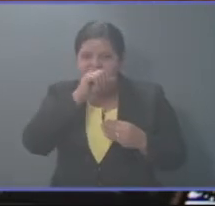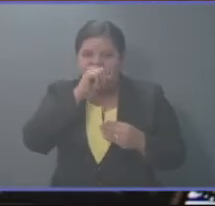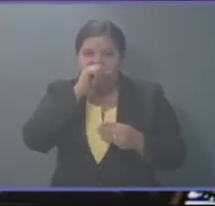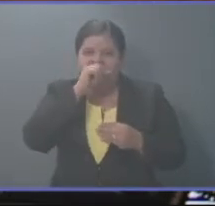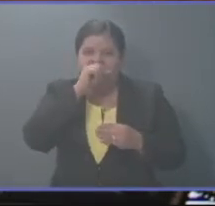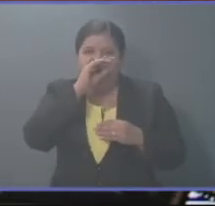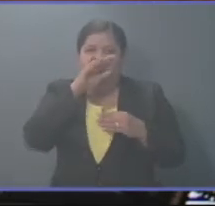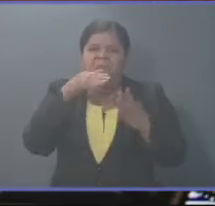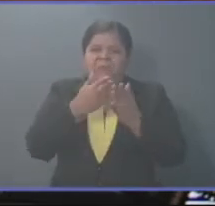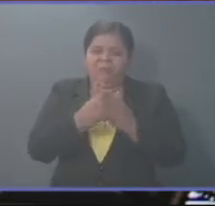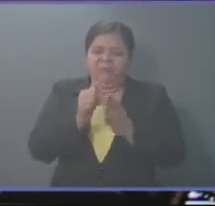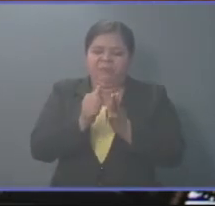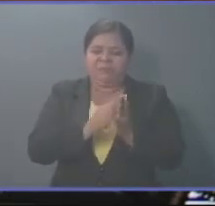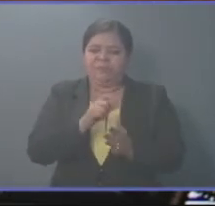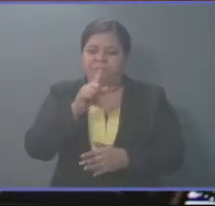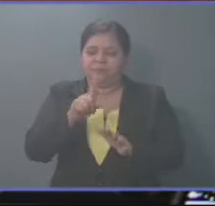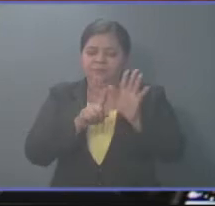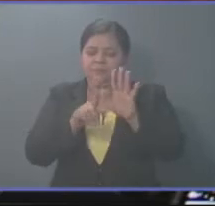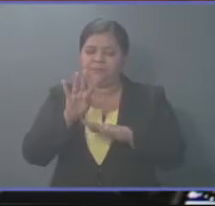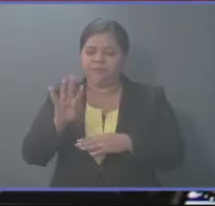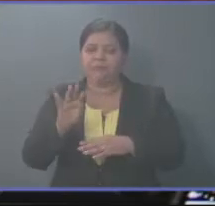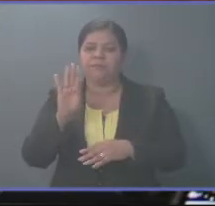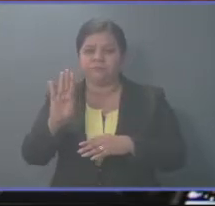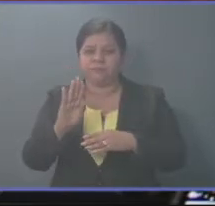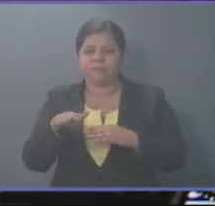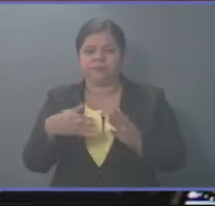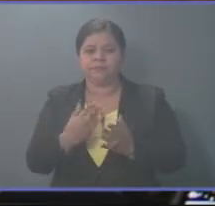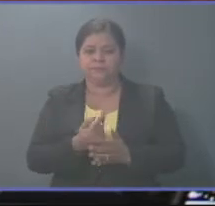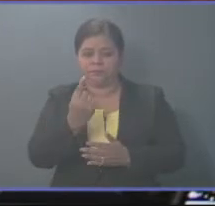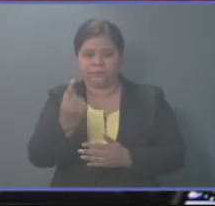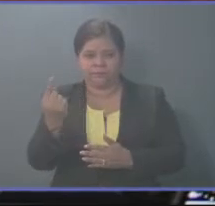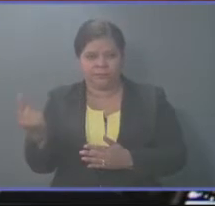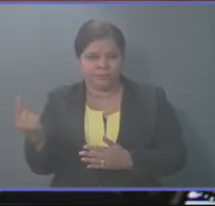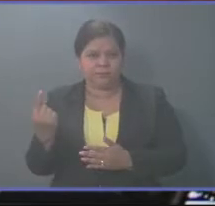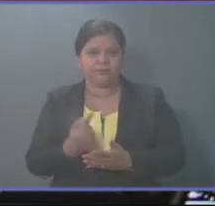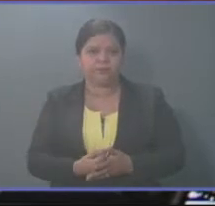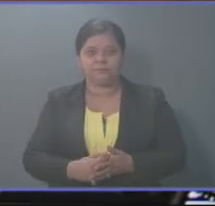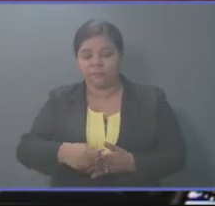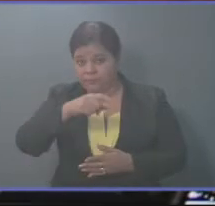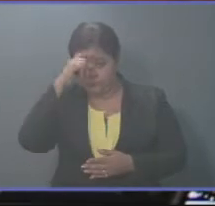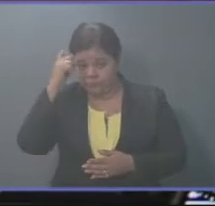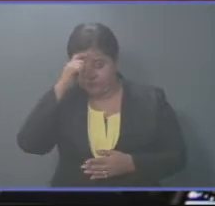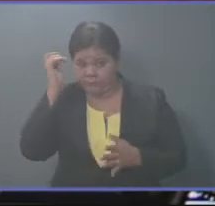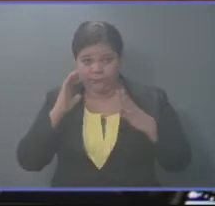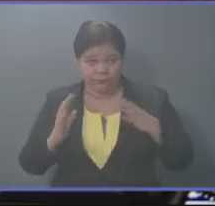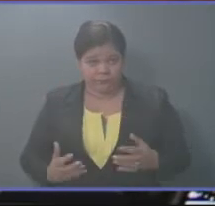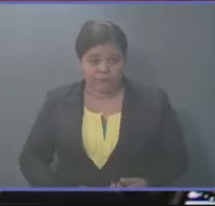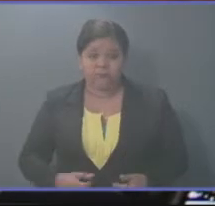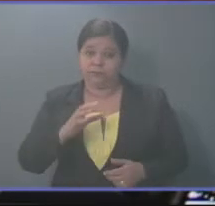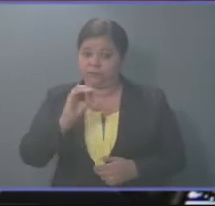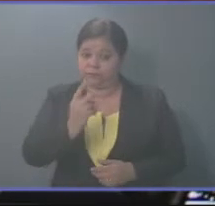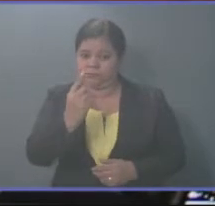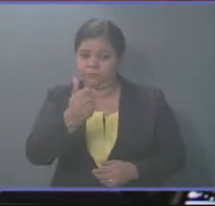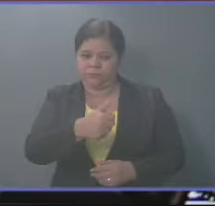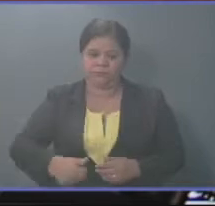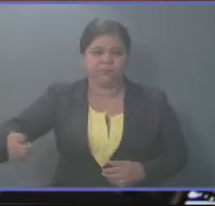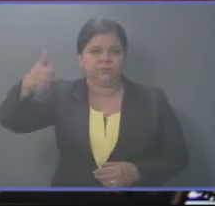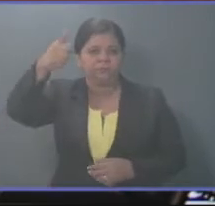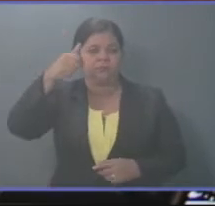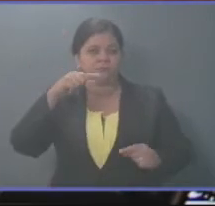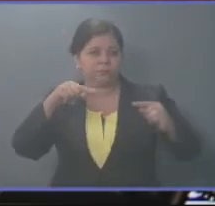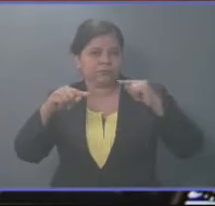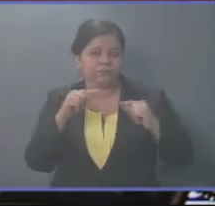Artículo 174B. El funcionario, empleado público o agente de autoridad